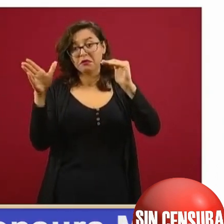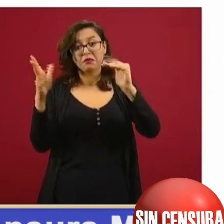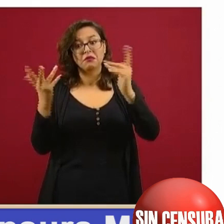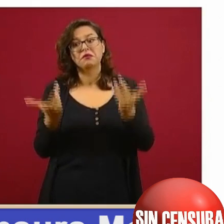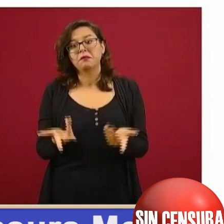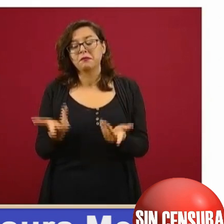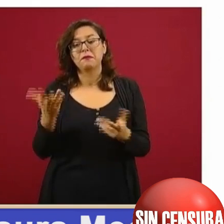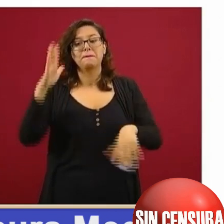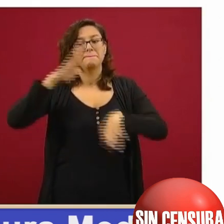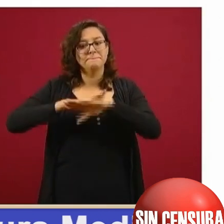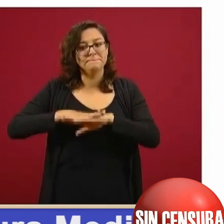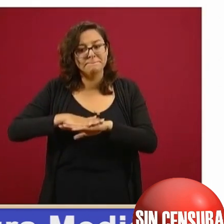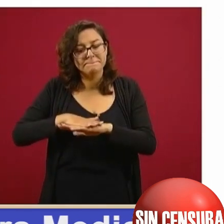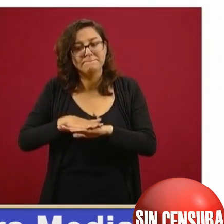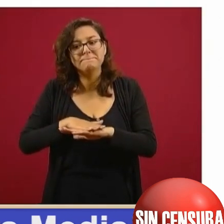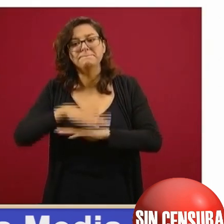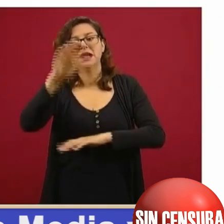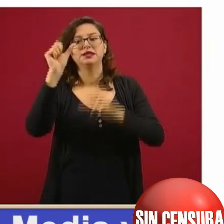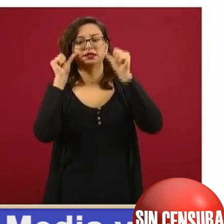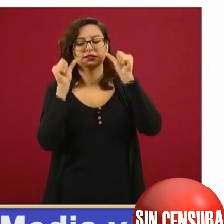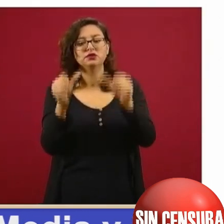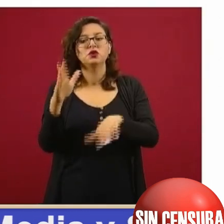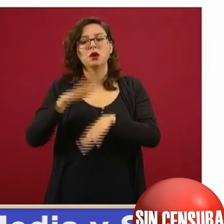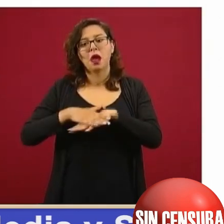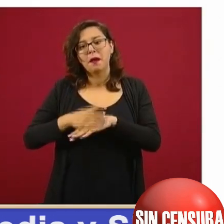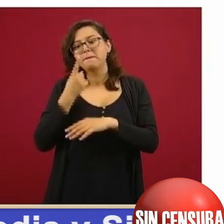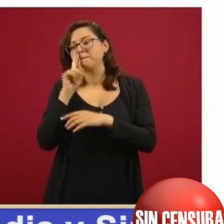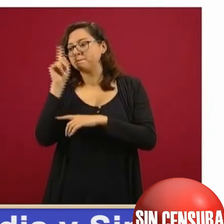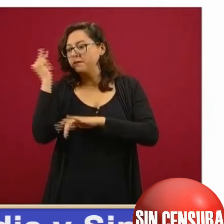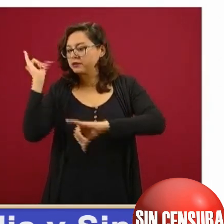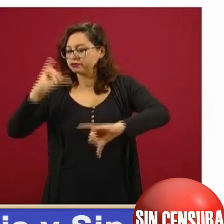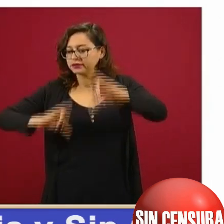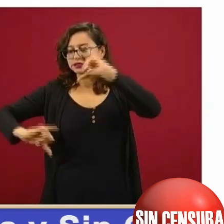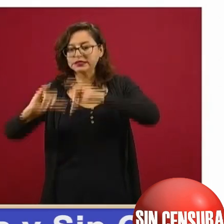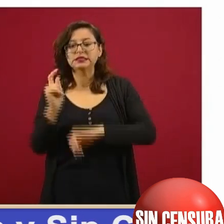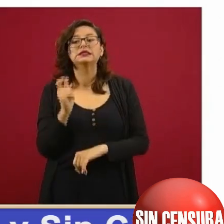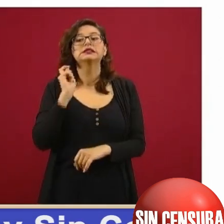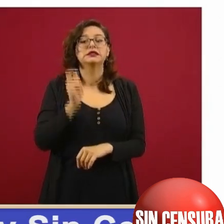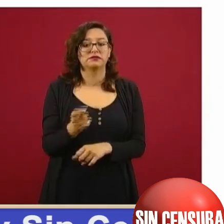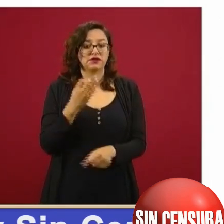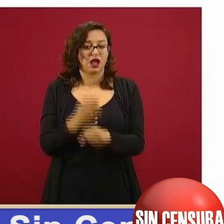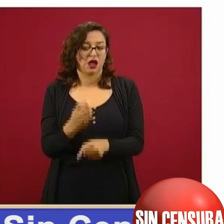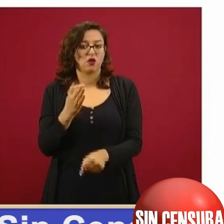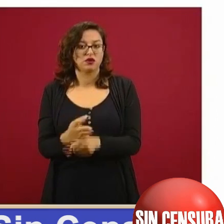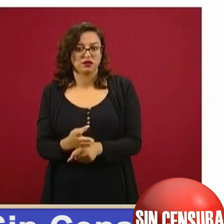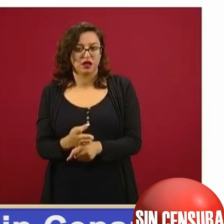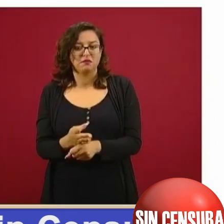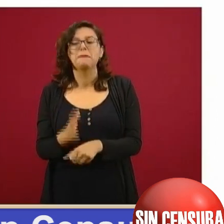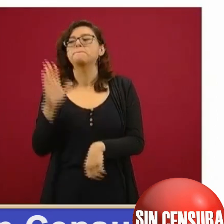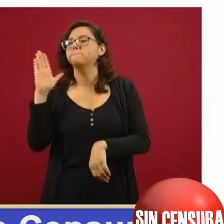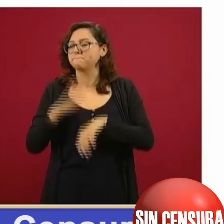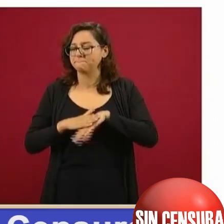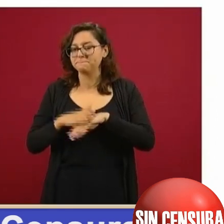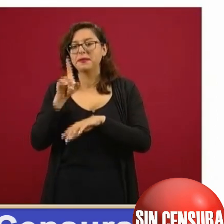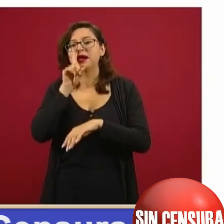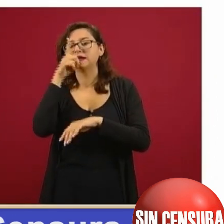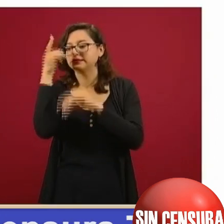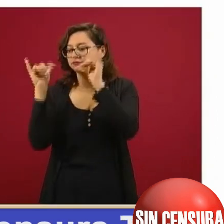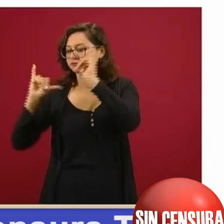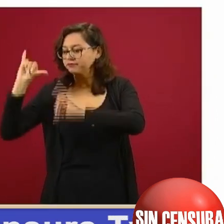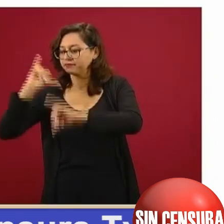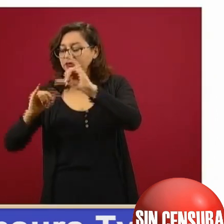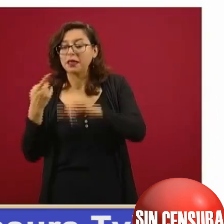aumentó más el porcentaje de muestreo, es decir, se están haciendo más pruebas, pero hay